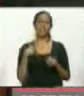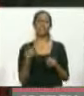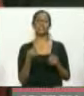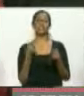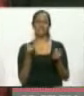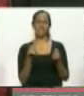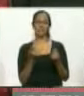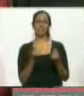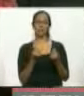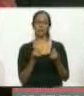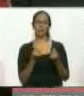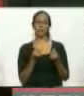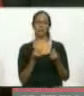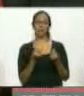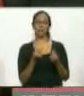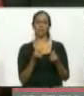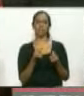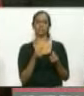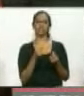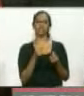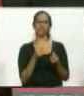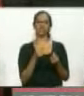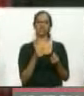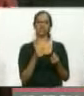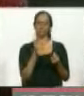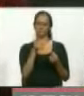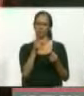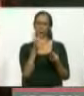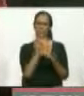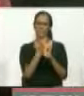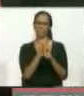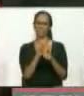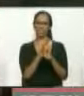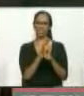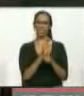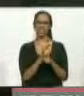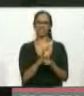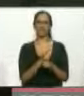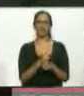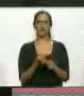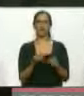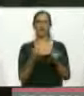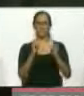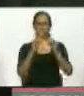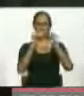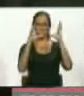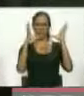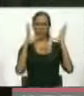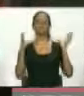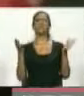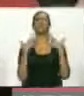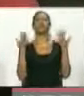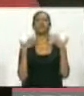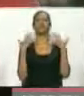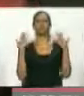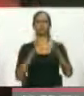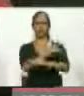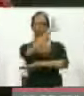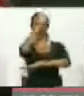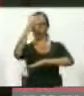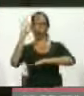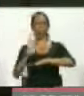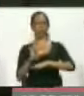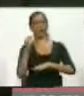poder adquisitivo te convino verdad a qué prendas el aire acondicionado todo el día vamos a ver si es de clase